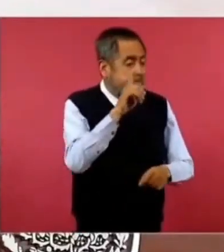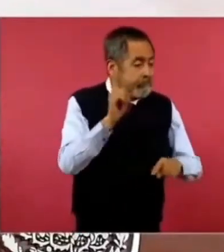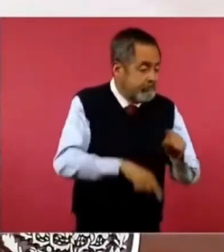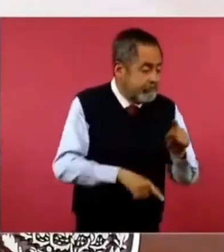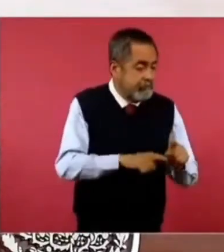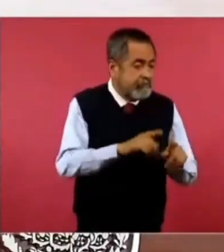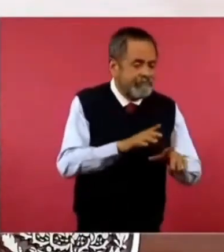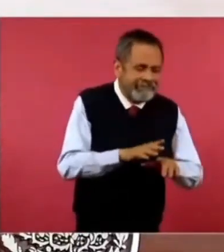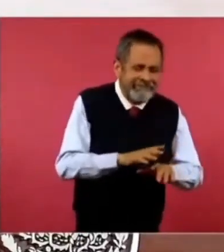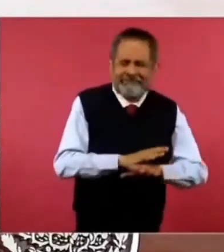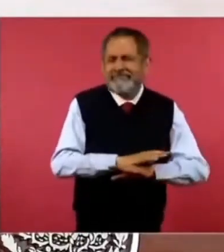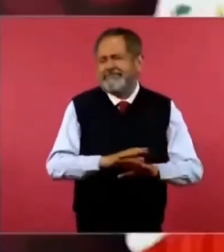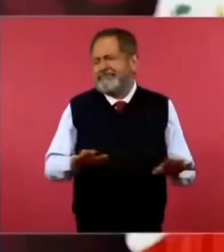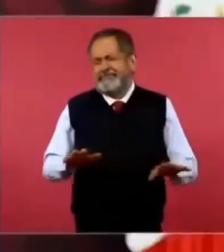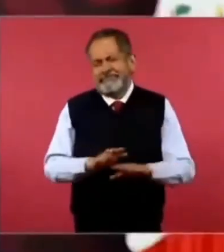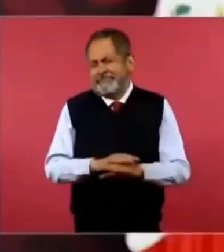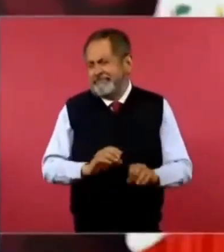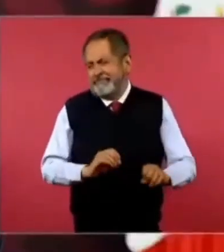para nadie.